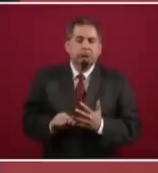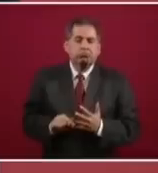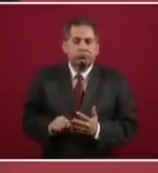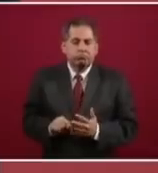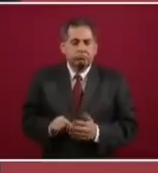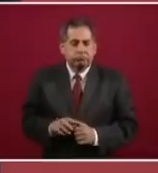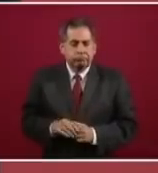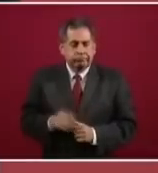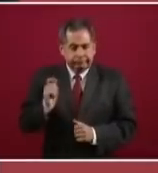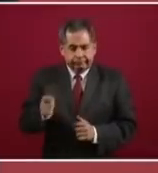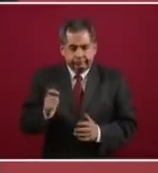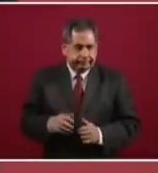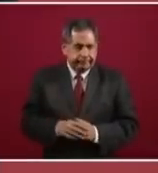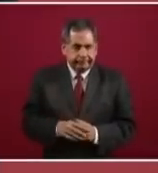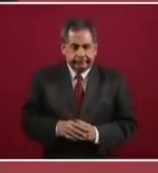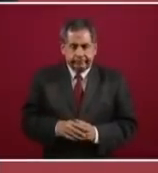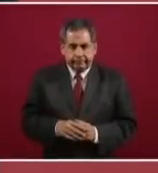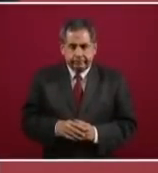que